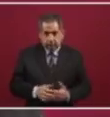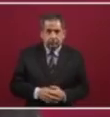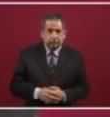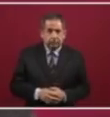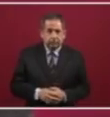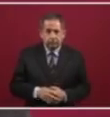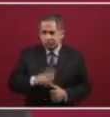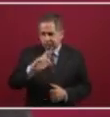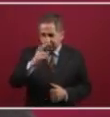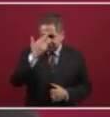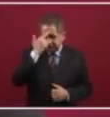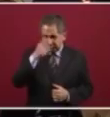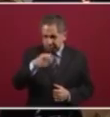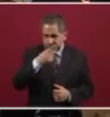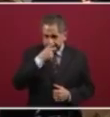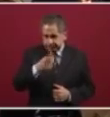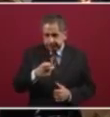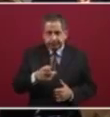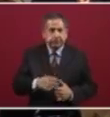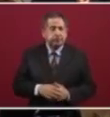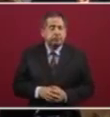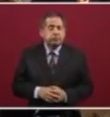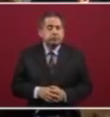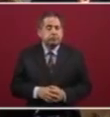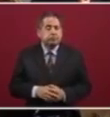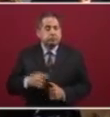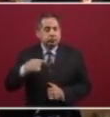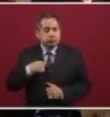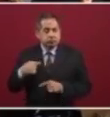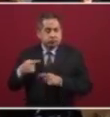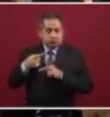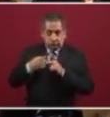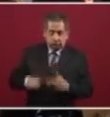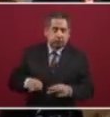¿Se acuerdan ustedes que cuando llegamos